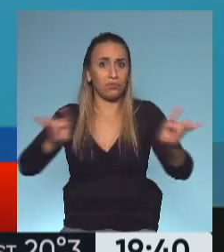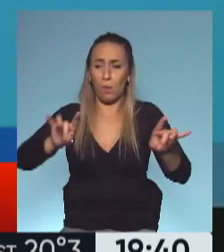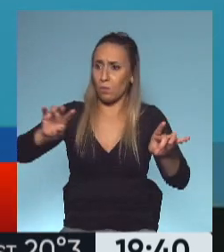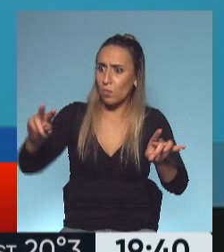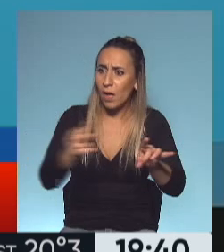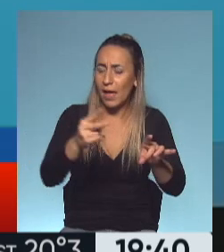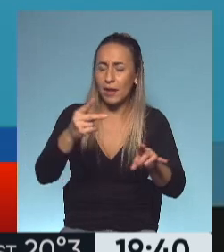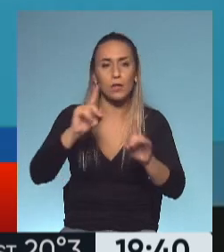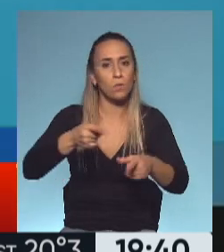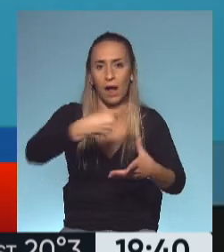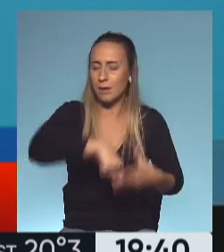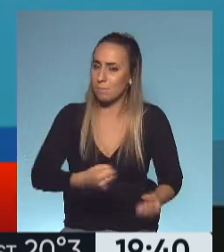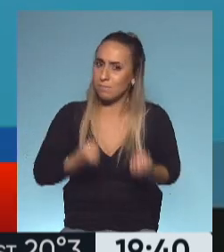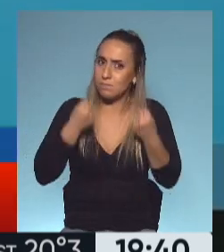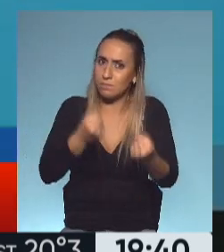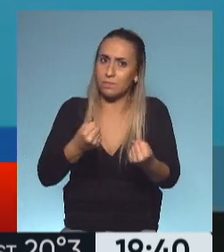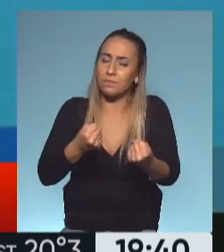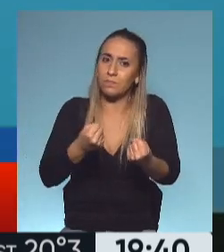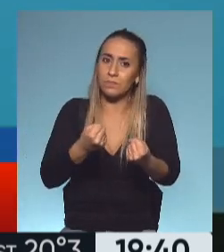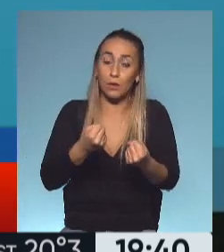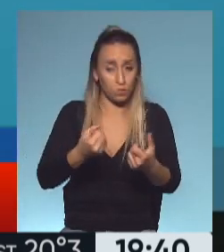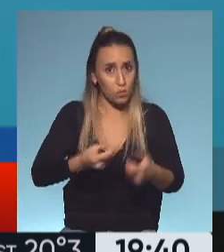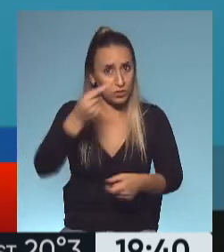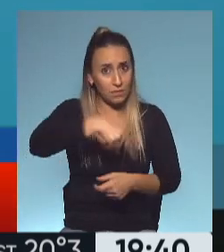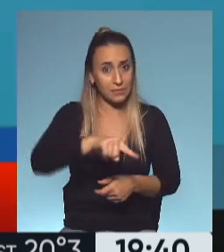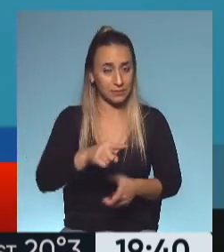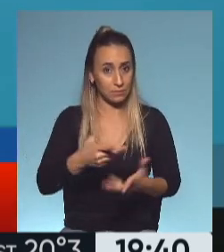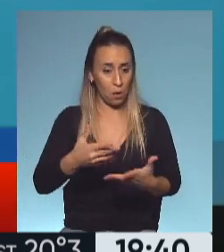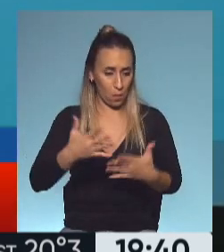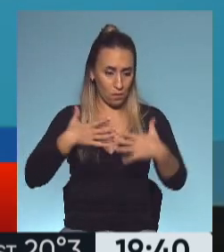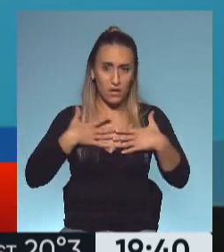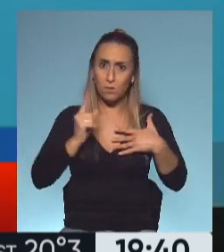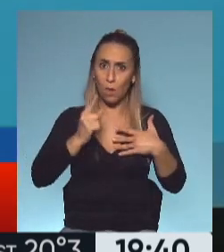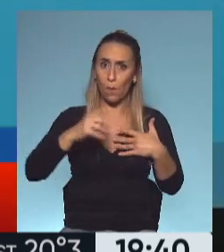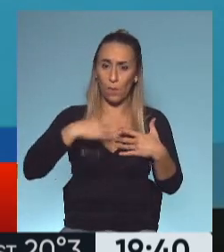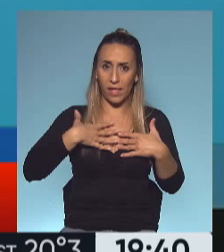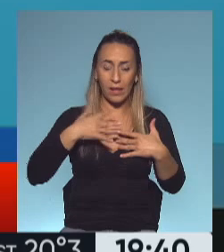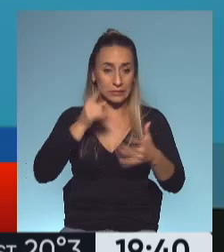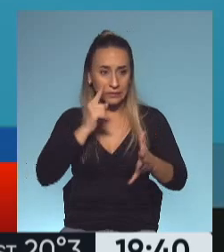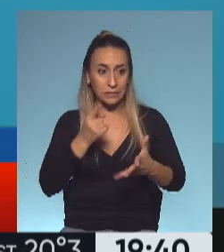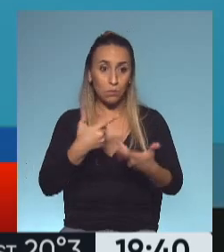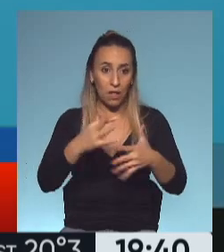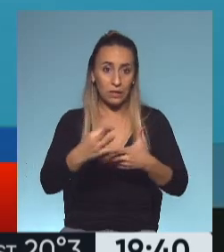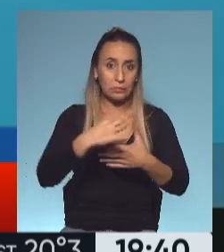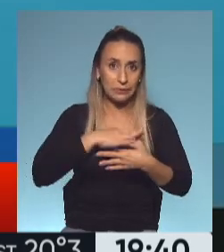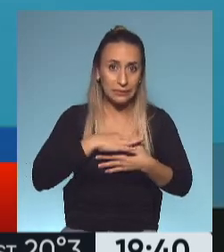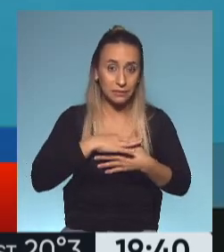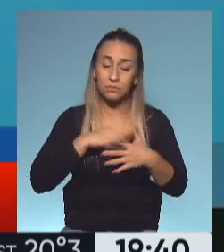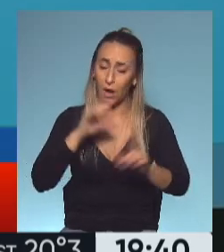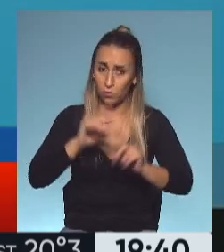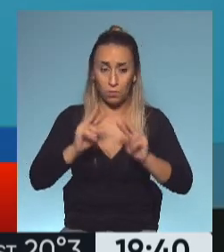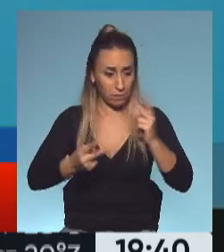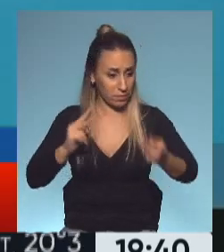están entregando muchas veces su vida para cuidar de los demás, así que es importante